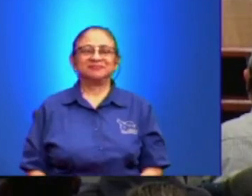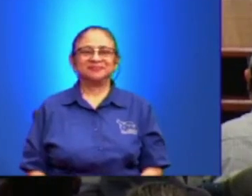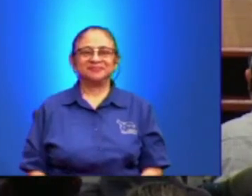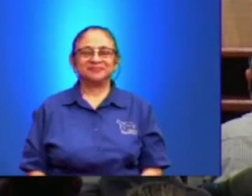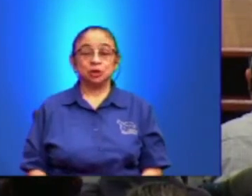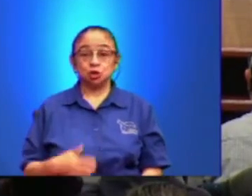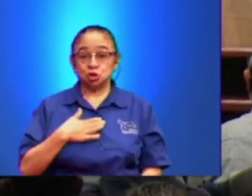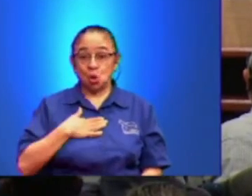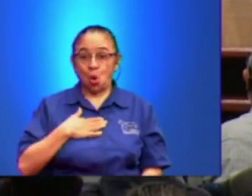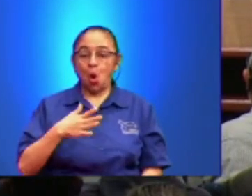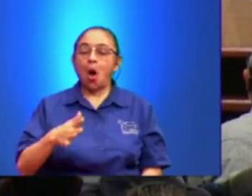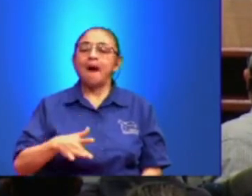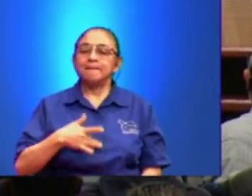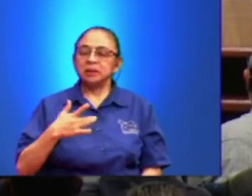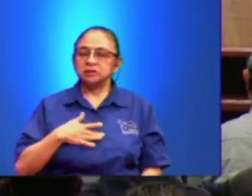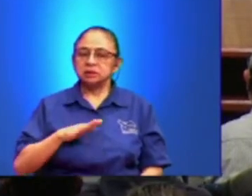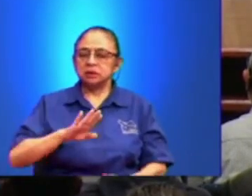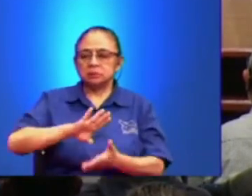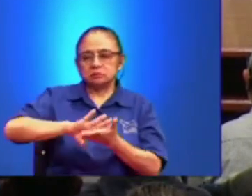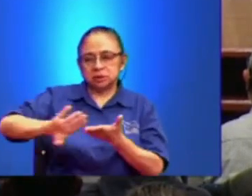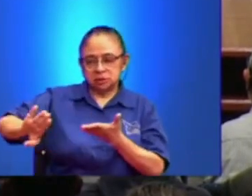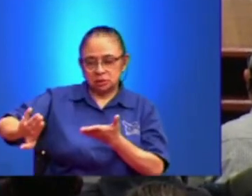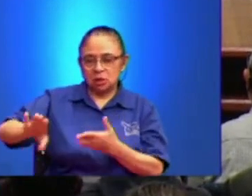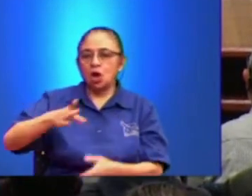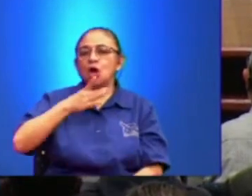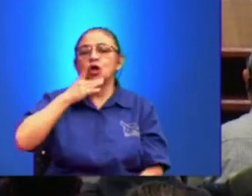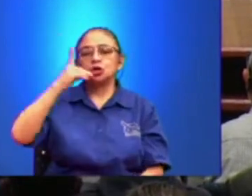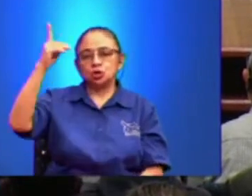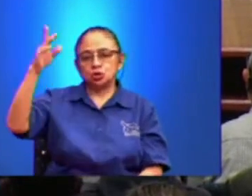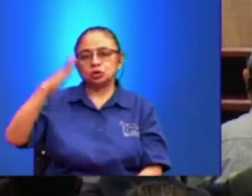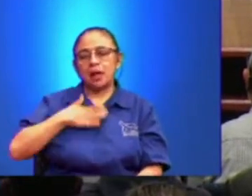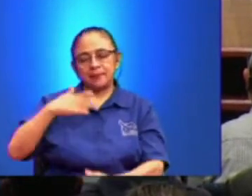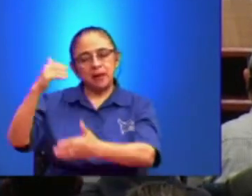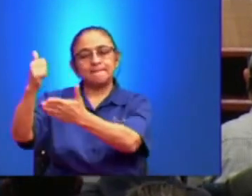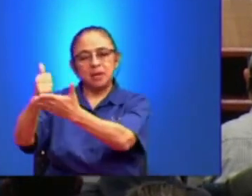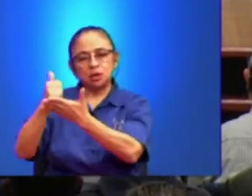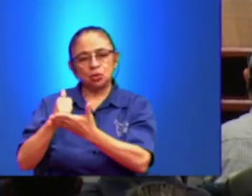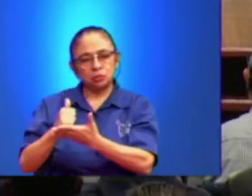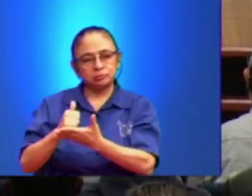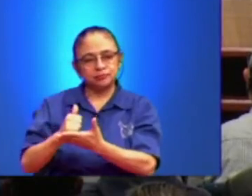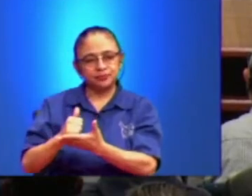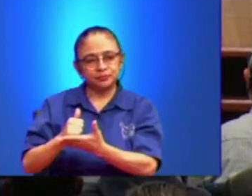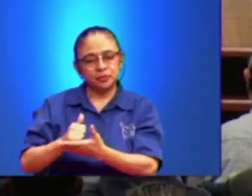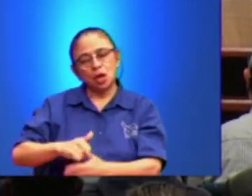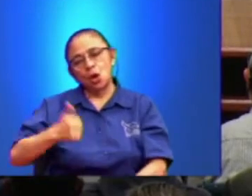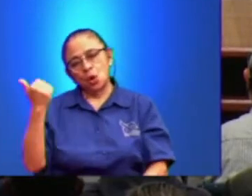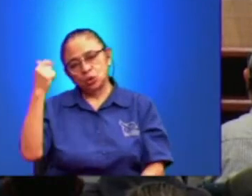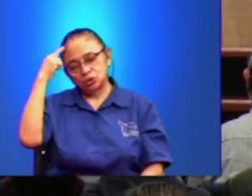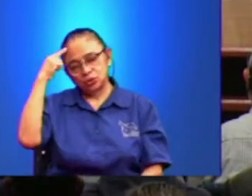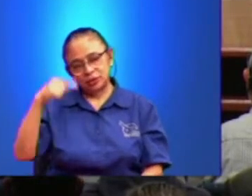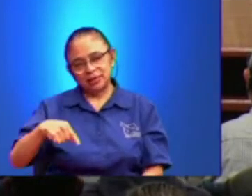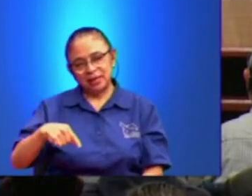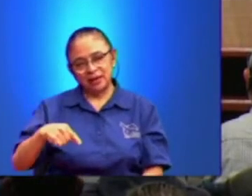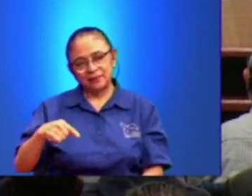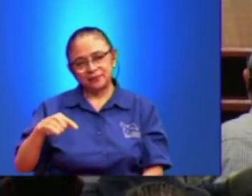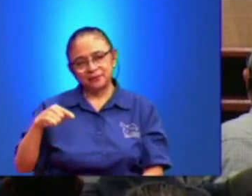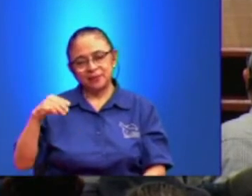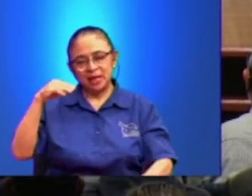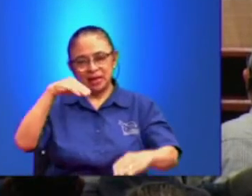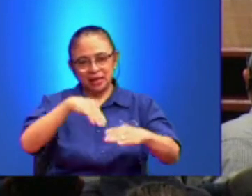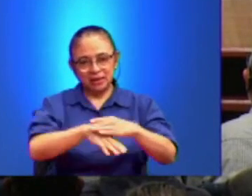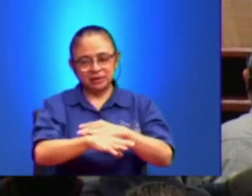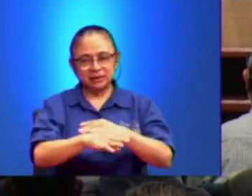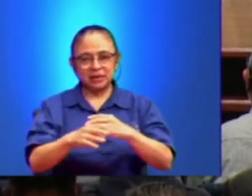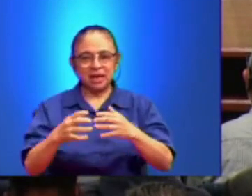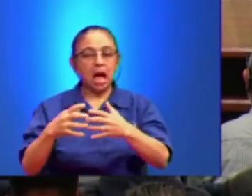me sentí rechazado pero gracias a dios dios me ayudó otro día entré a eeuu por el